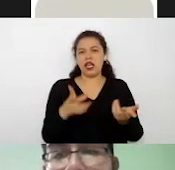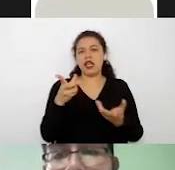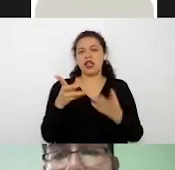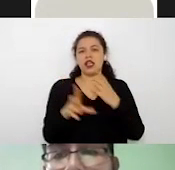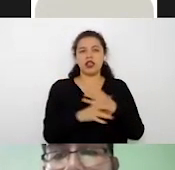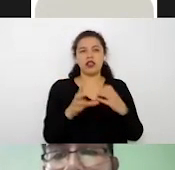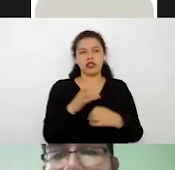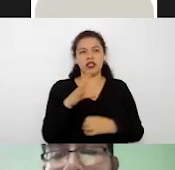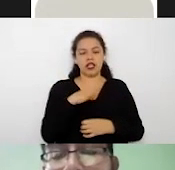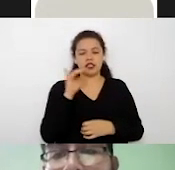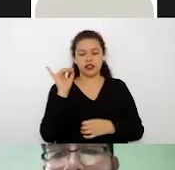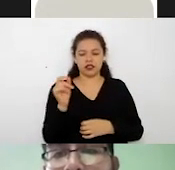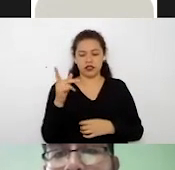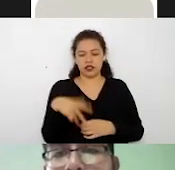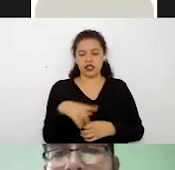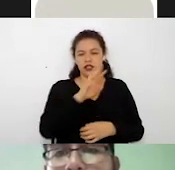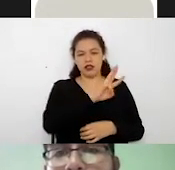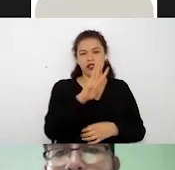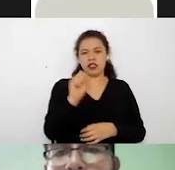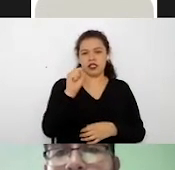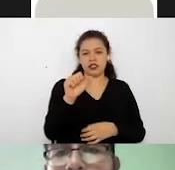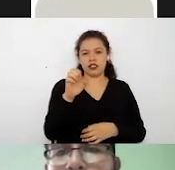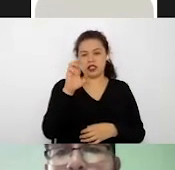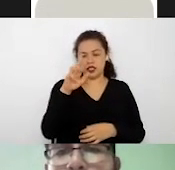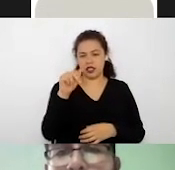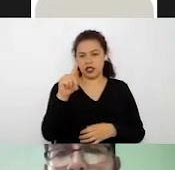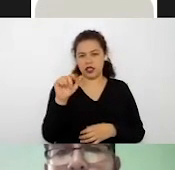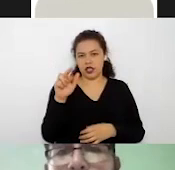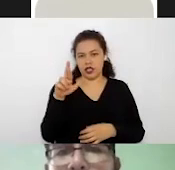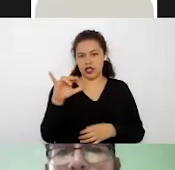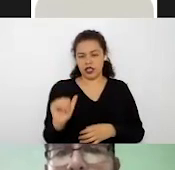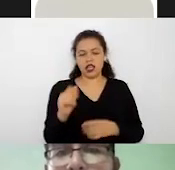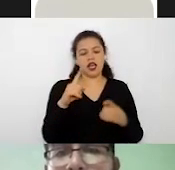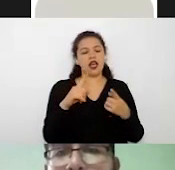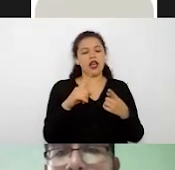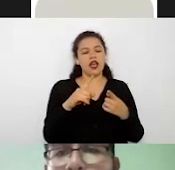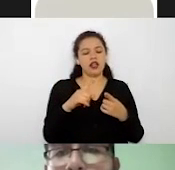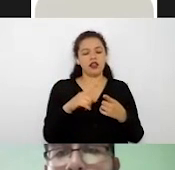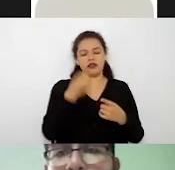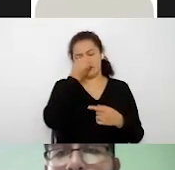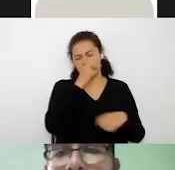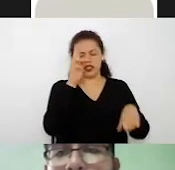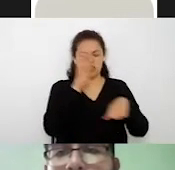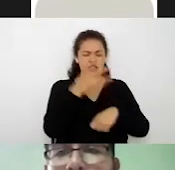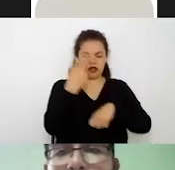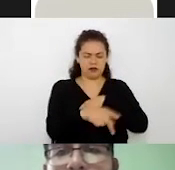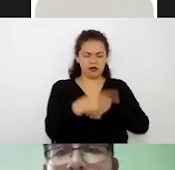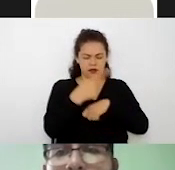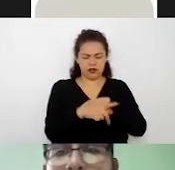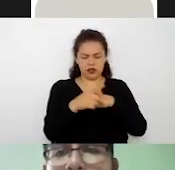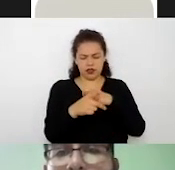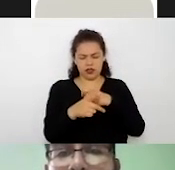hay en la página de la Secretaría de Gestión Integral de Riesgos y de Protección Civil. Ahí es donde las podríamos encontrar, digamos, de